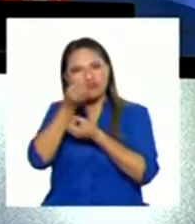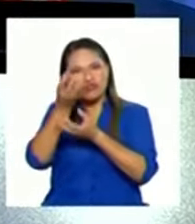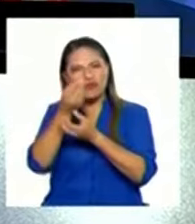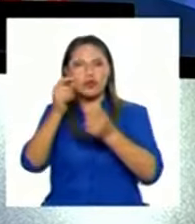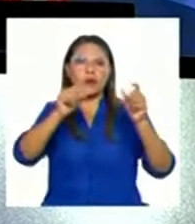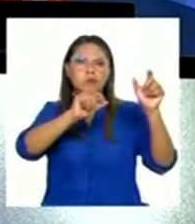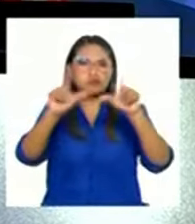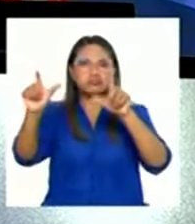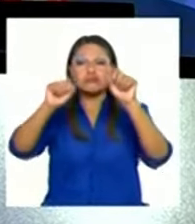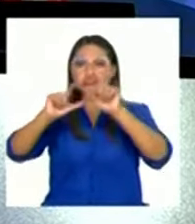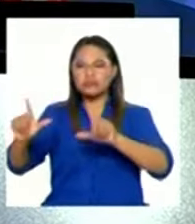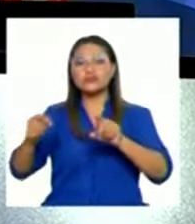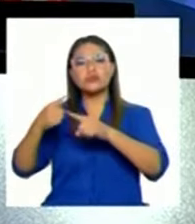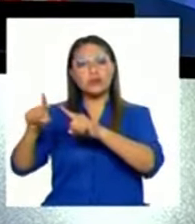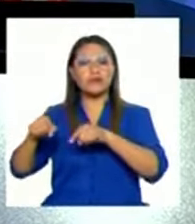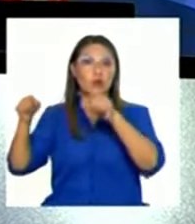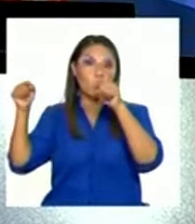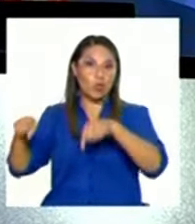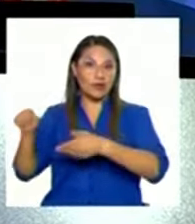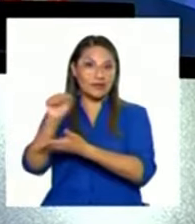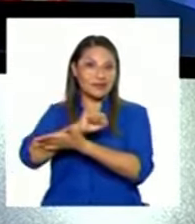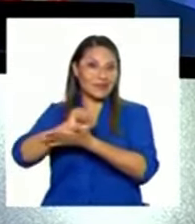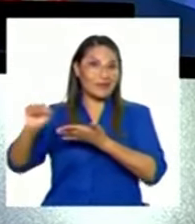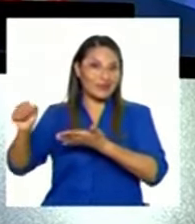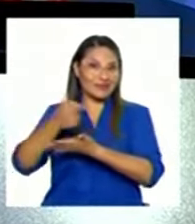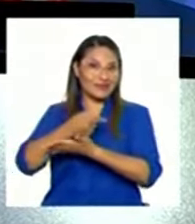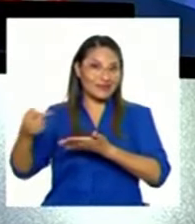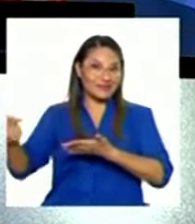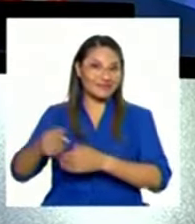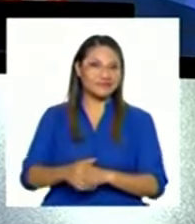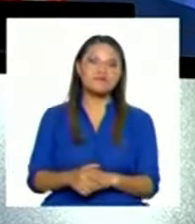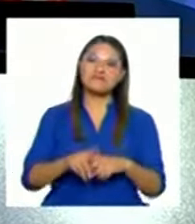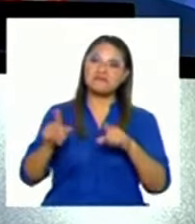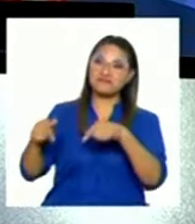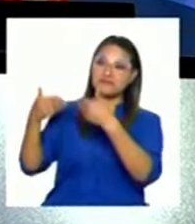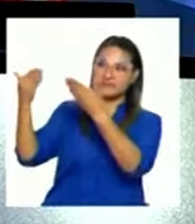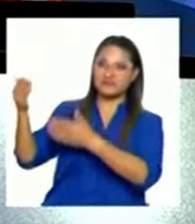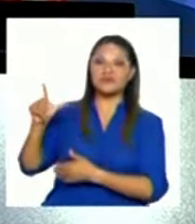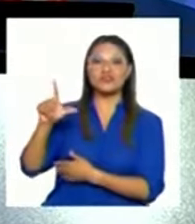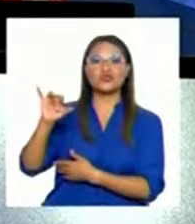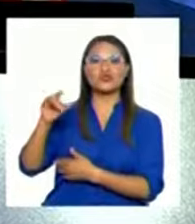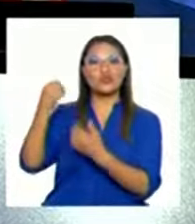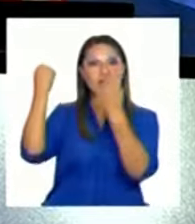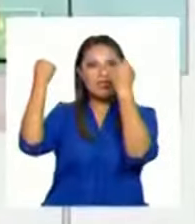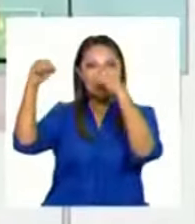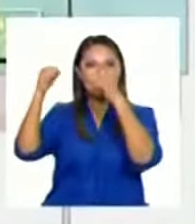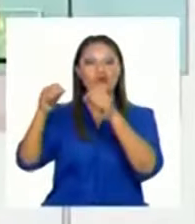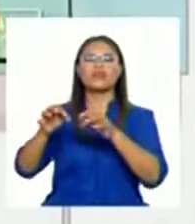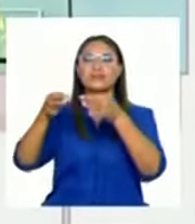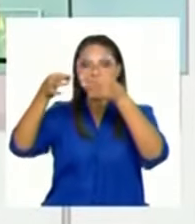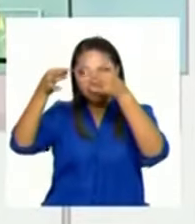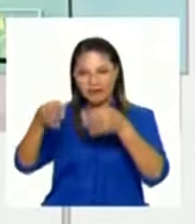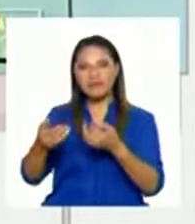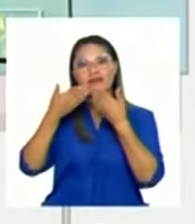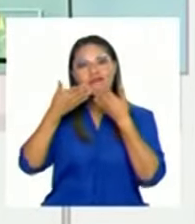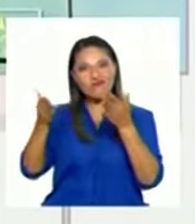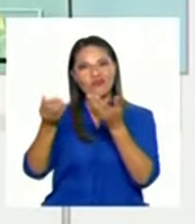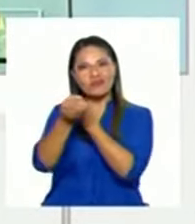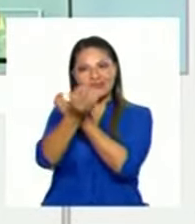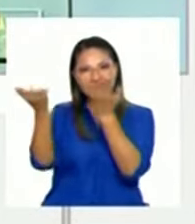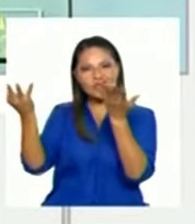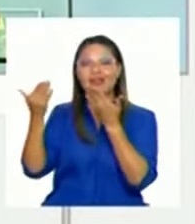estas festividades por Semana Santa. Ahora sí, Luchito Trizano, listísimo para compartir también información.